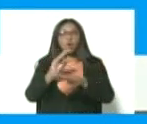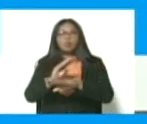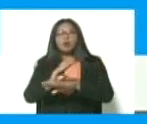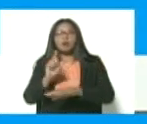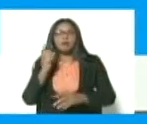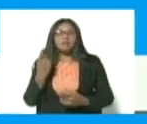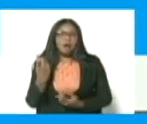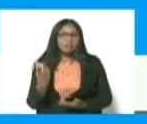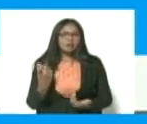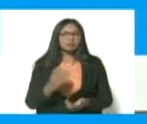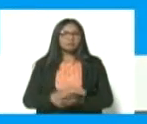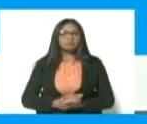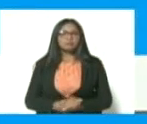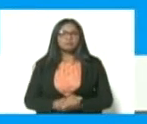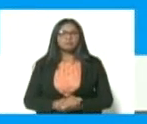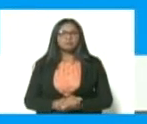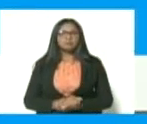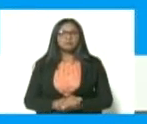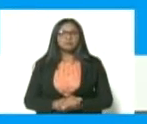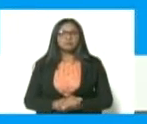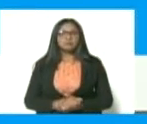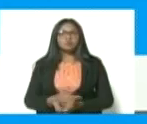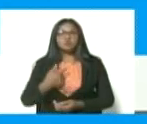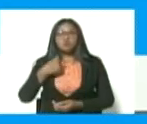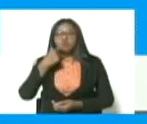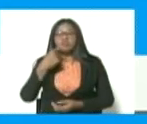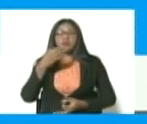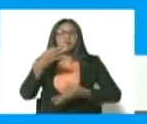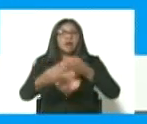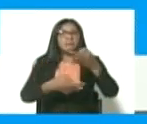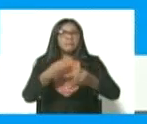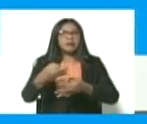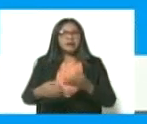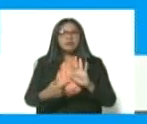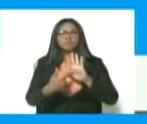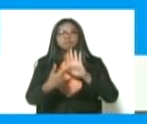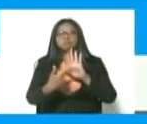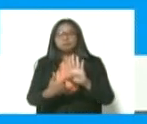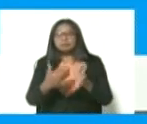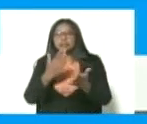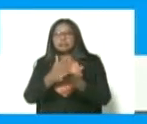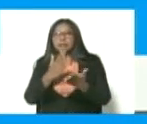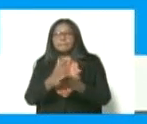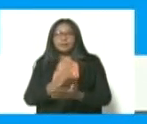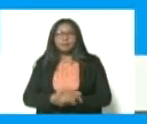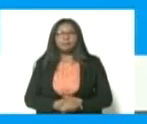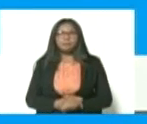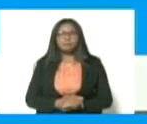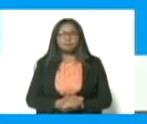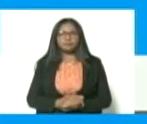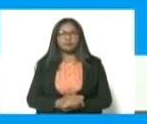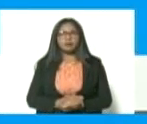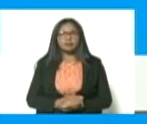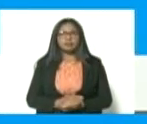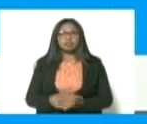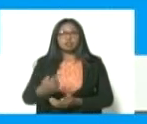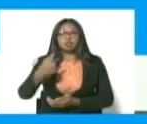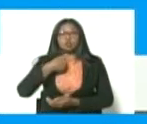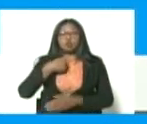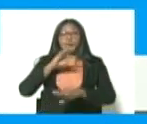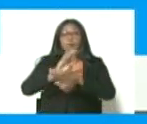necesarios. Y yo lo he dicho, pues, en un eslogan que tiene mucho de verdad: si yo me